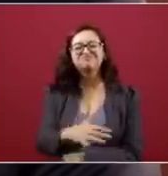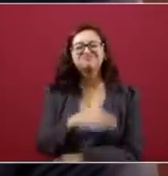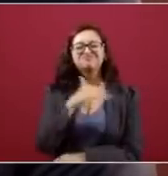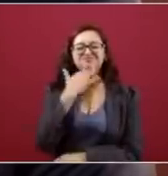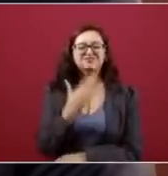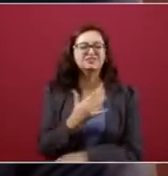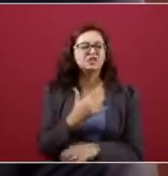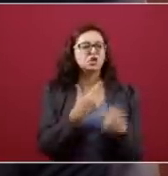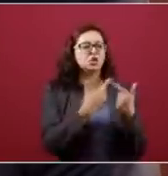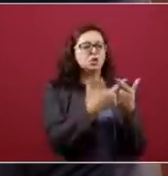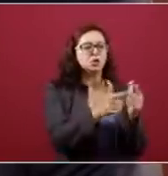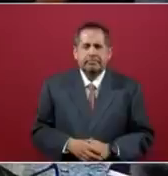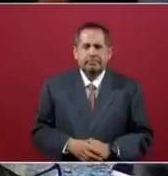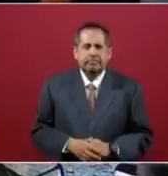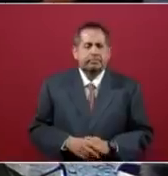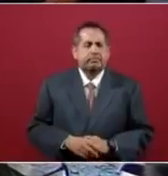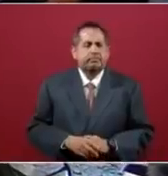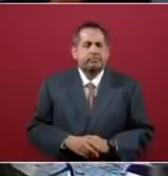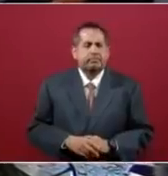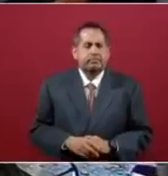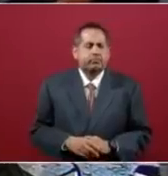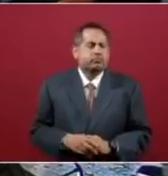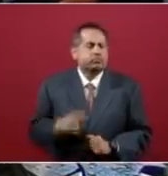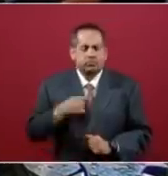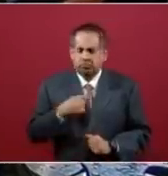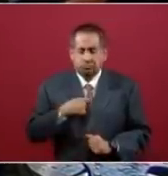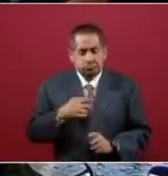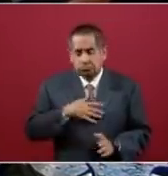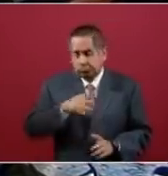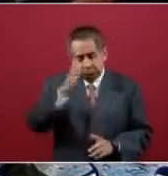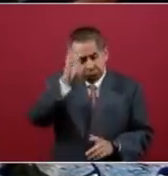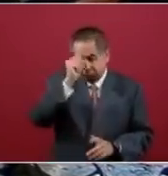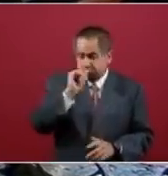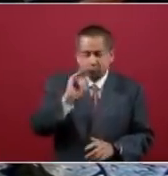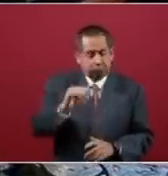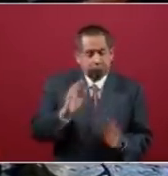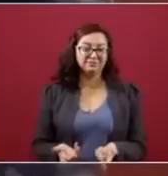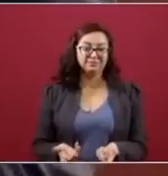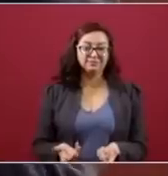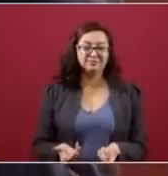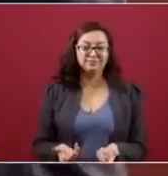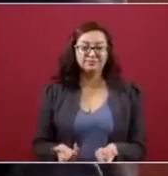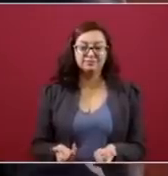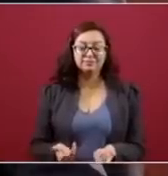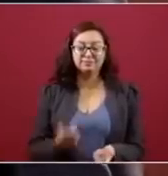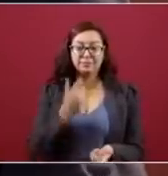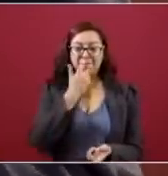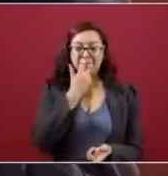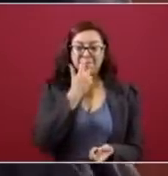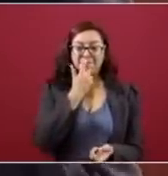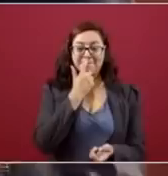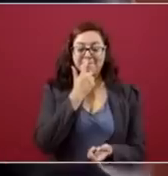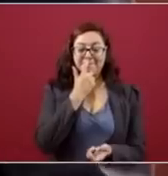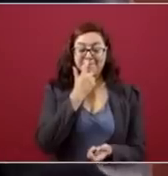agrupaciones de seguridad privada. No estoy hablando del gobierno en su